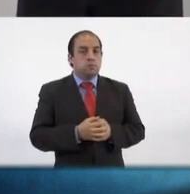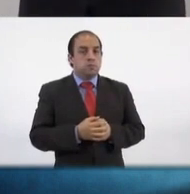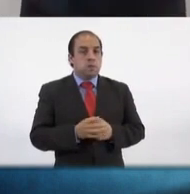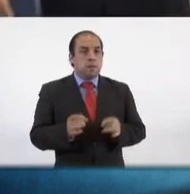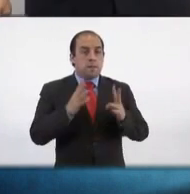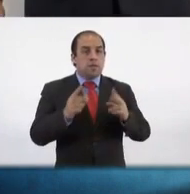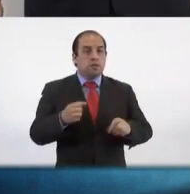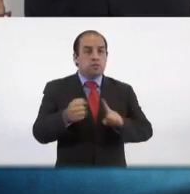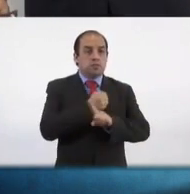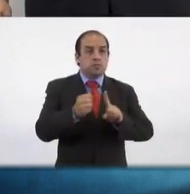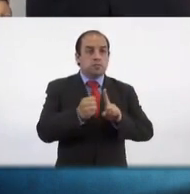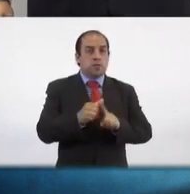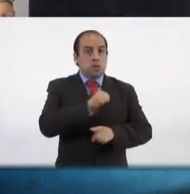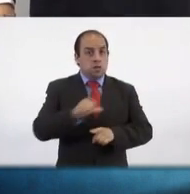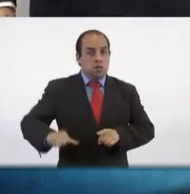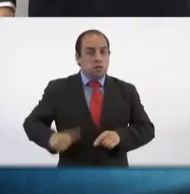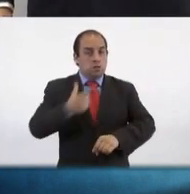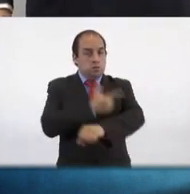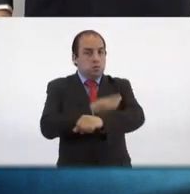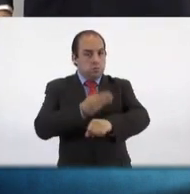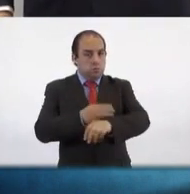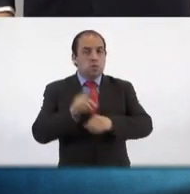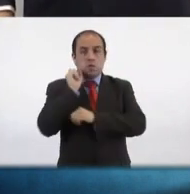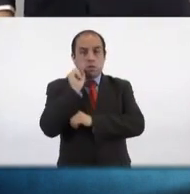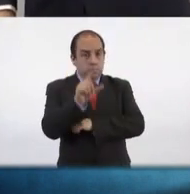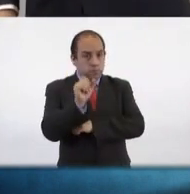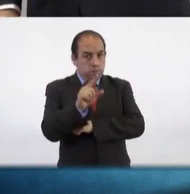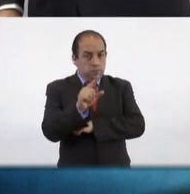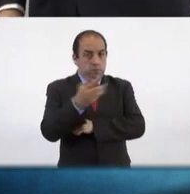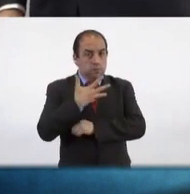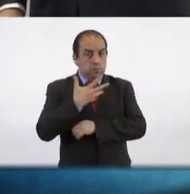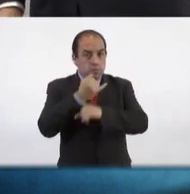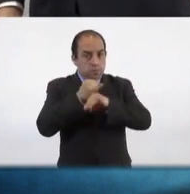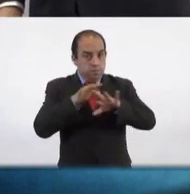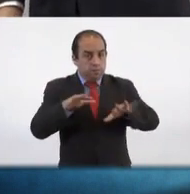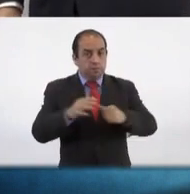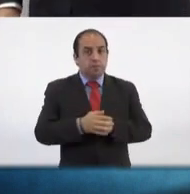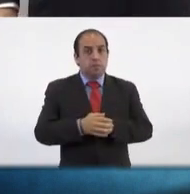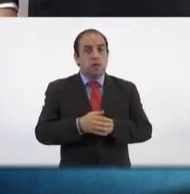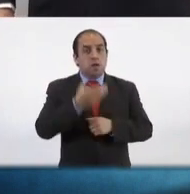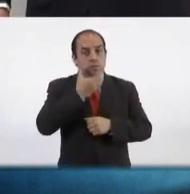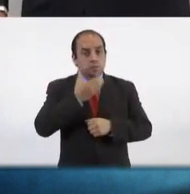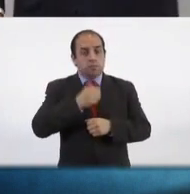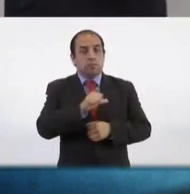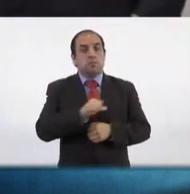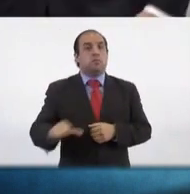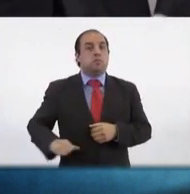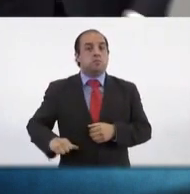en la alcaldía Gustavo Amadero. Y también tenemos reportes de que comerciantes de la